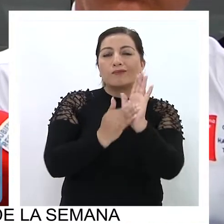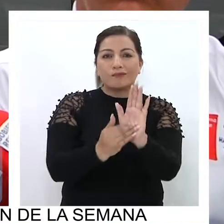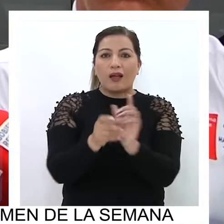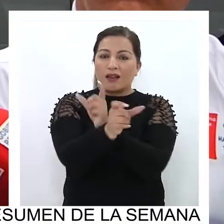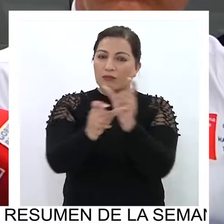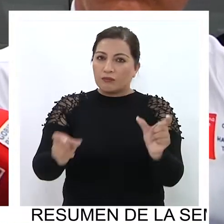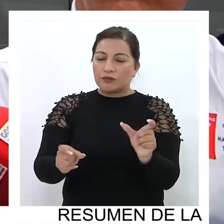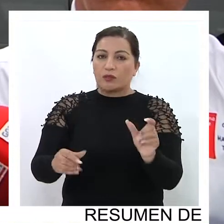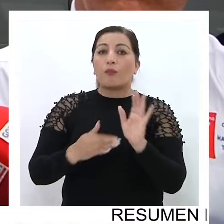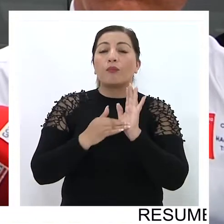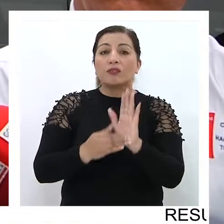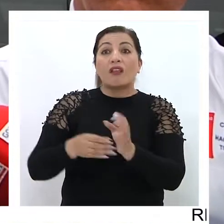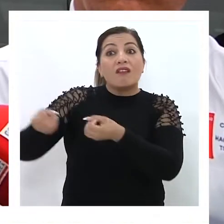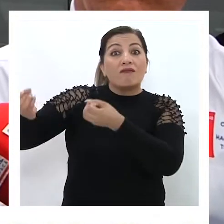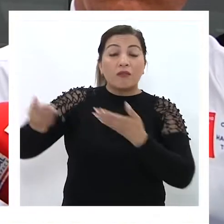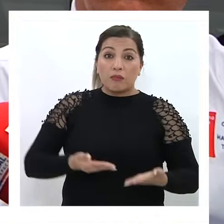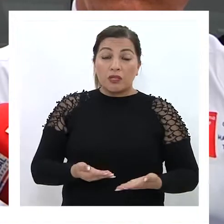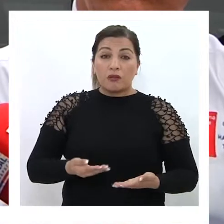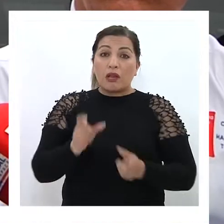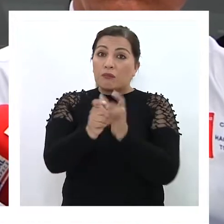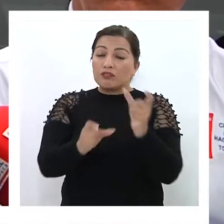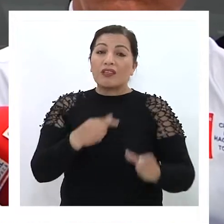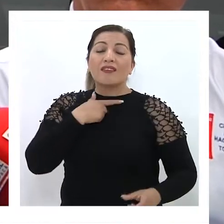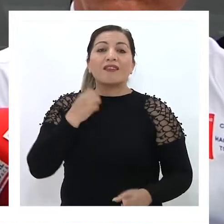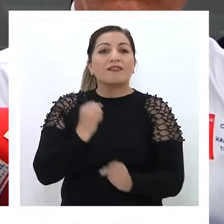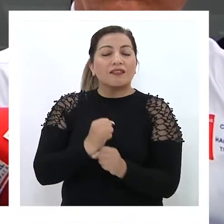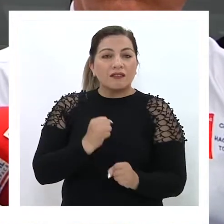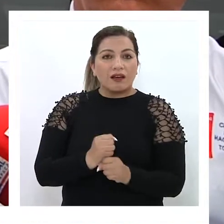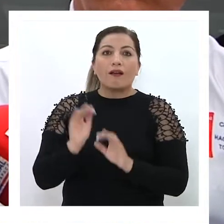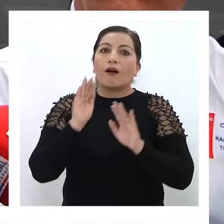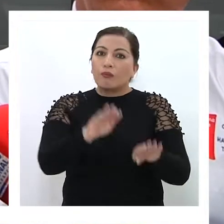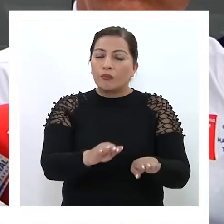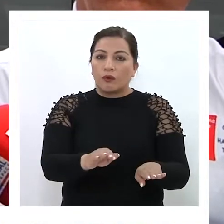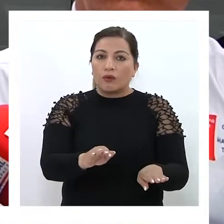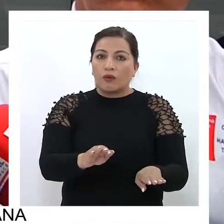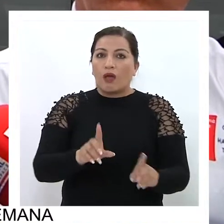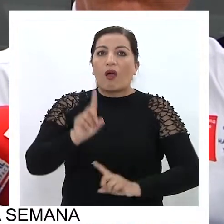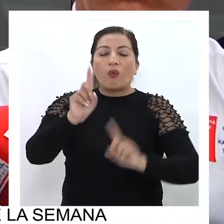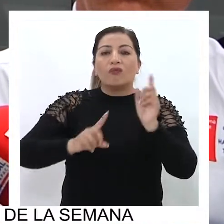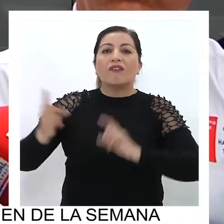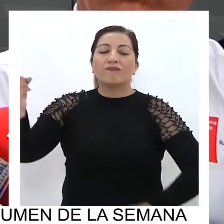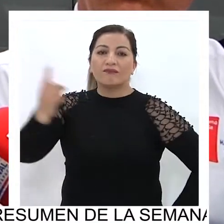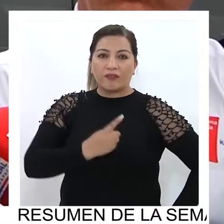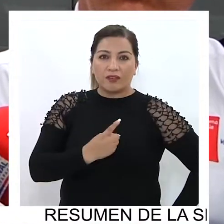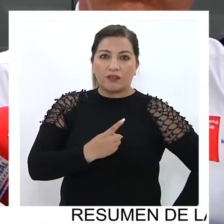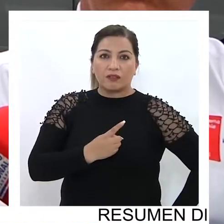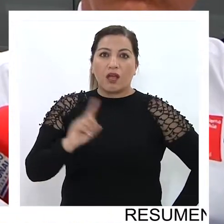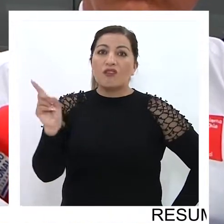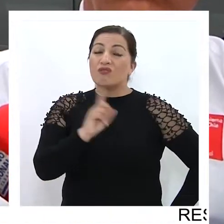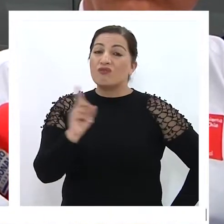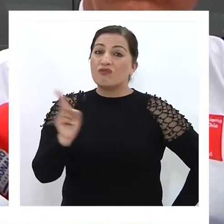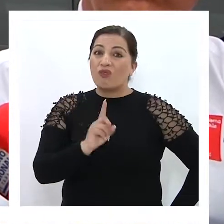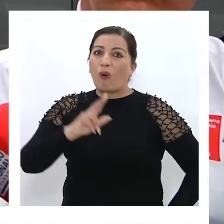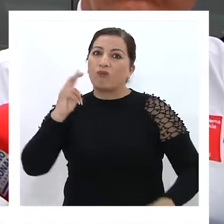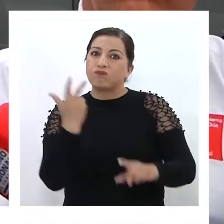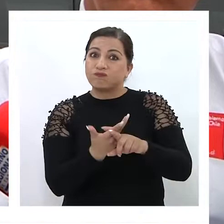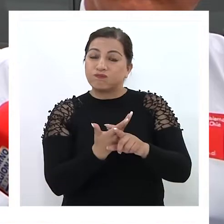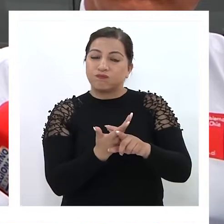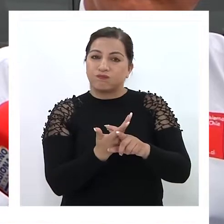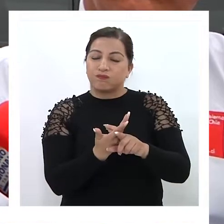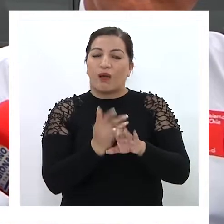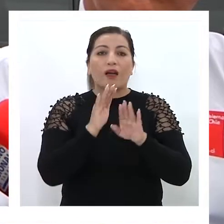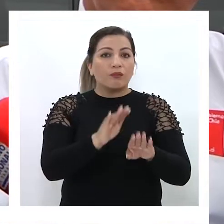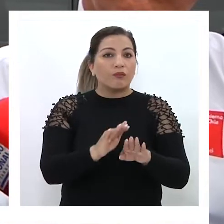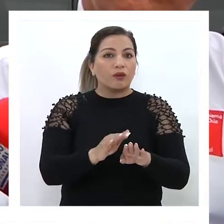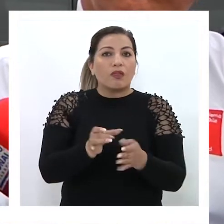fuertes a la gente y demostrarle que bienvenido todo aquel que quiera venir a aportar, pero el que venga a no aportar, a delinquir,